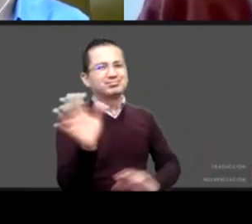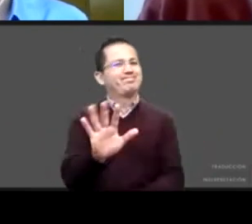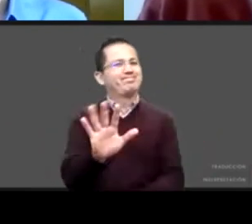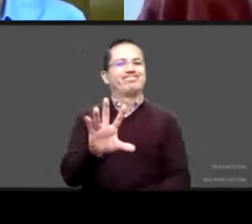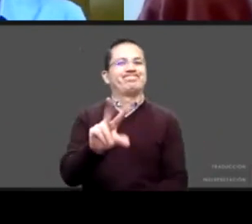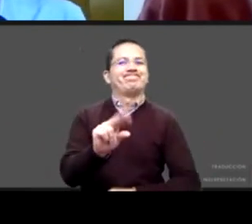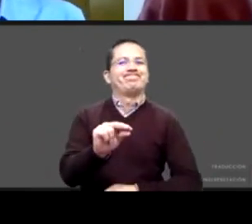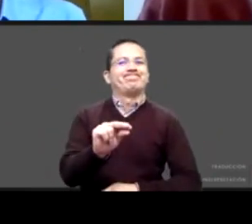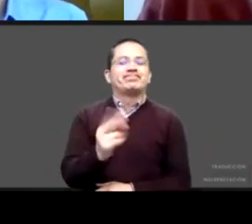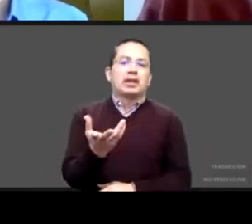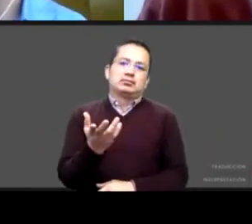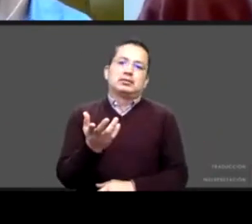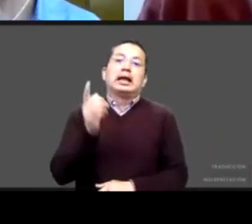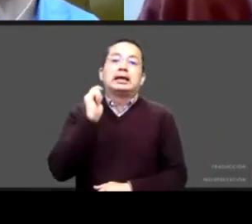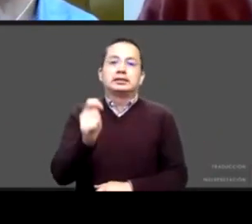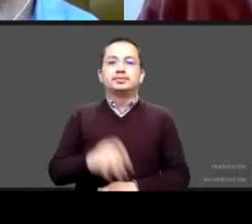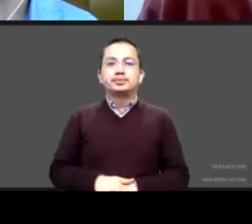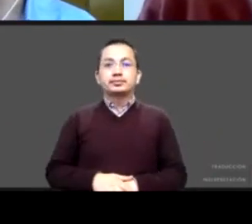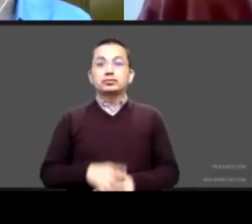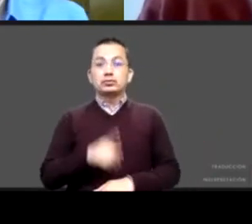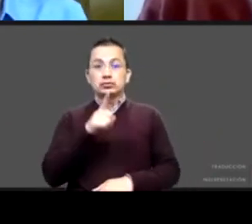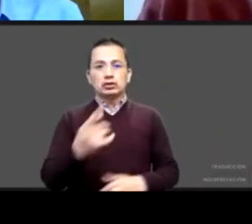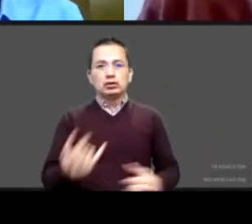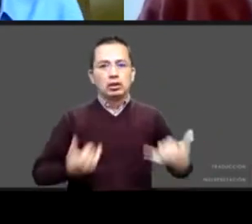que un joven, un adolescente,